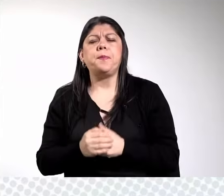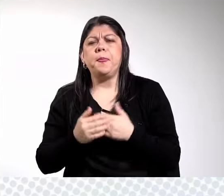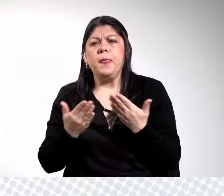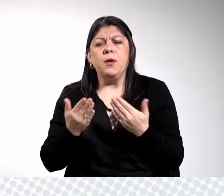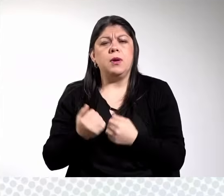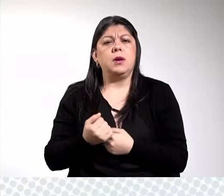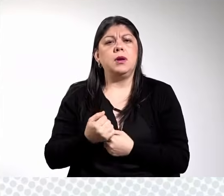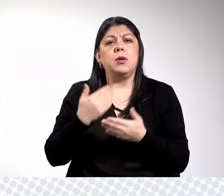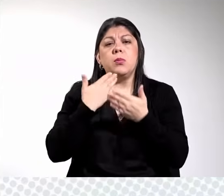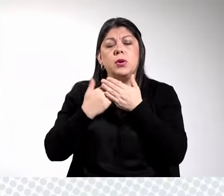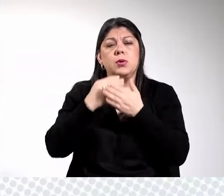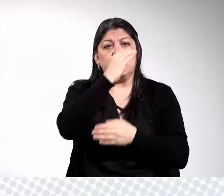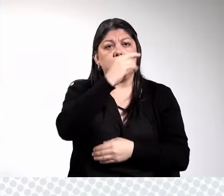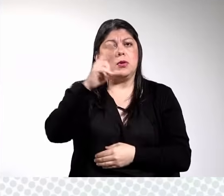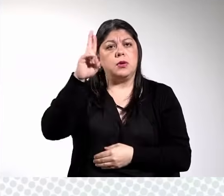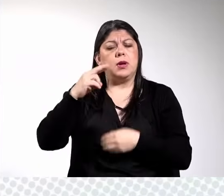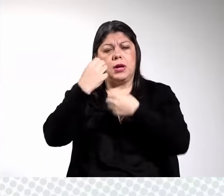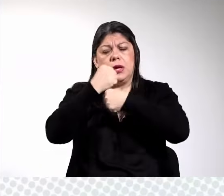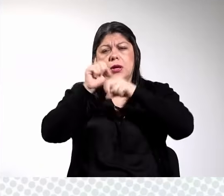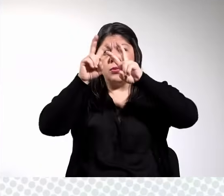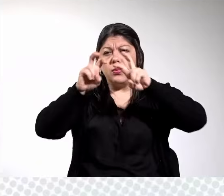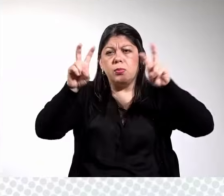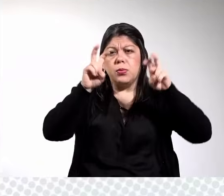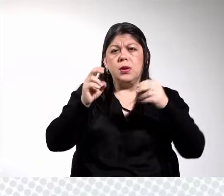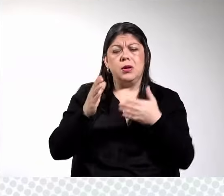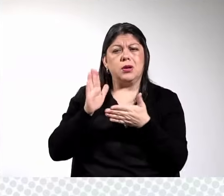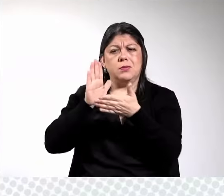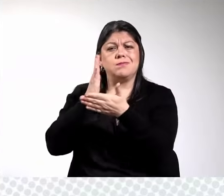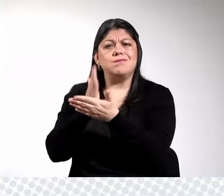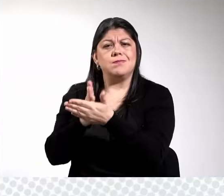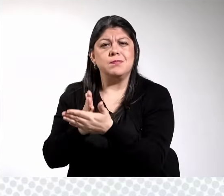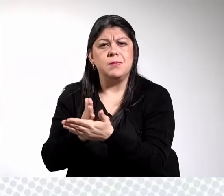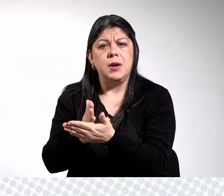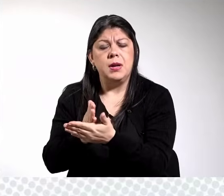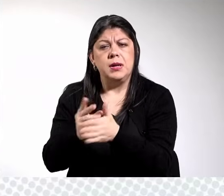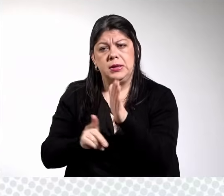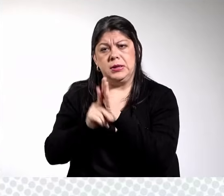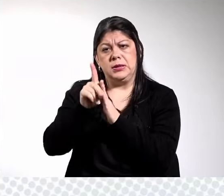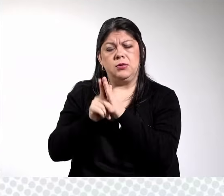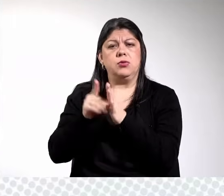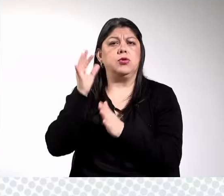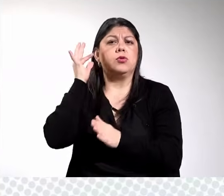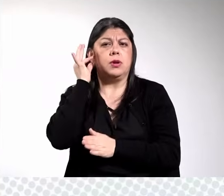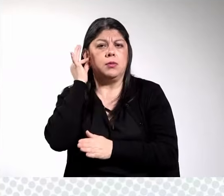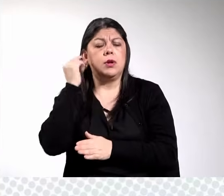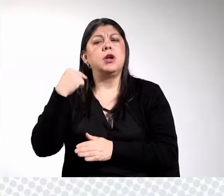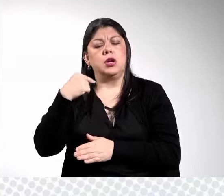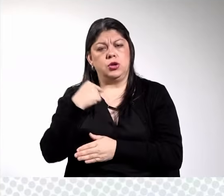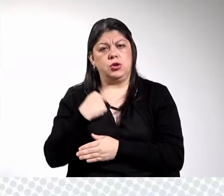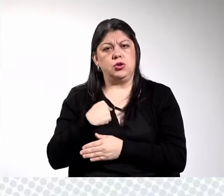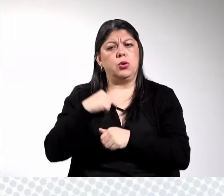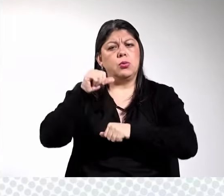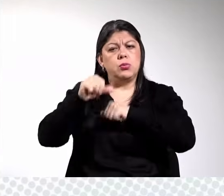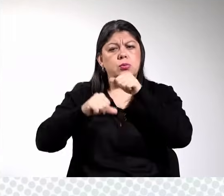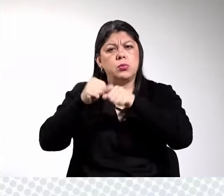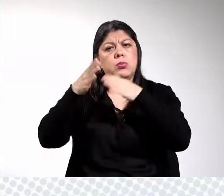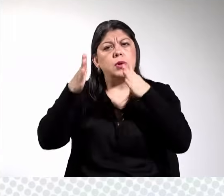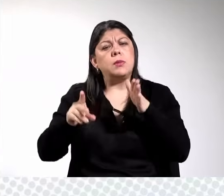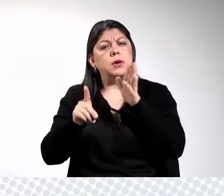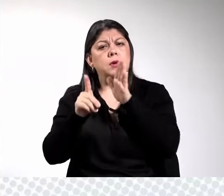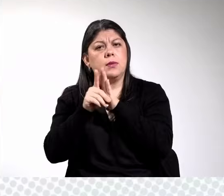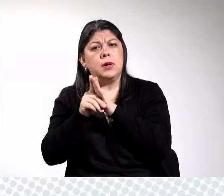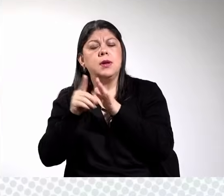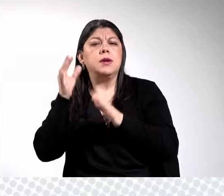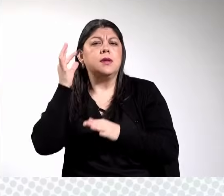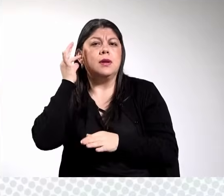los análisis y diagnósticos de todo aquello que frena el desarrollo de las mujeres. Yo he sido una luchadora por los derechos de